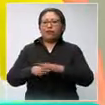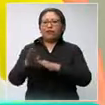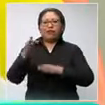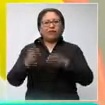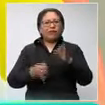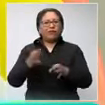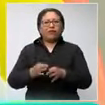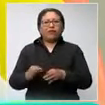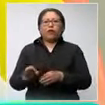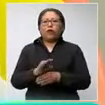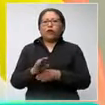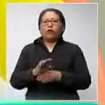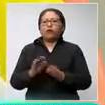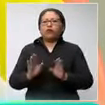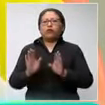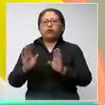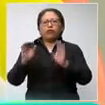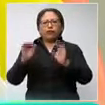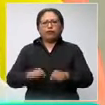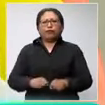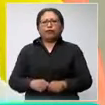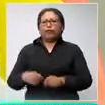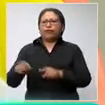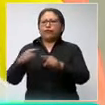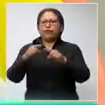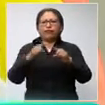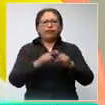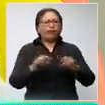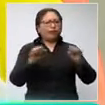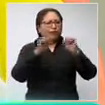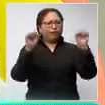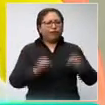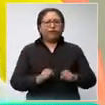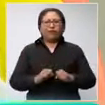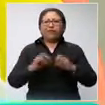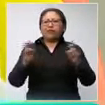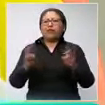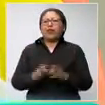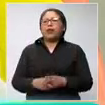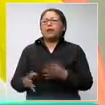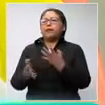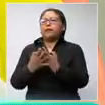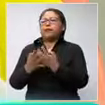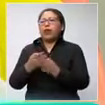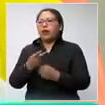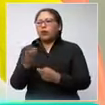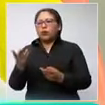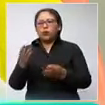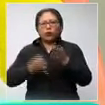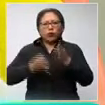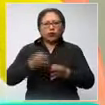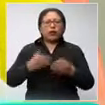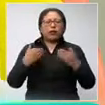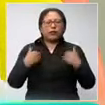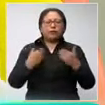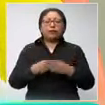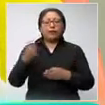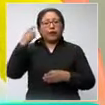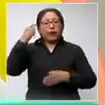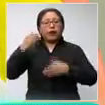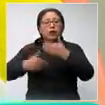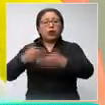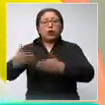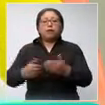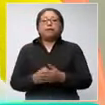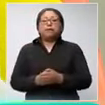digital en pleno funcionamiento e interoperabilidad del sistema penal. Ese es el plan inmediato en materia de tecnología. El plan a